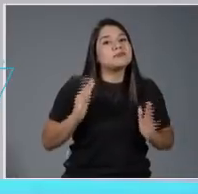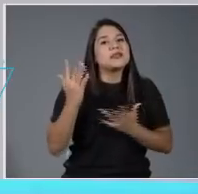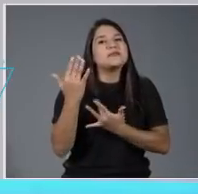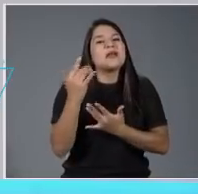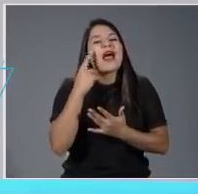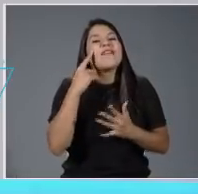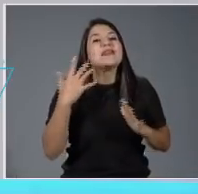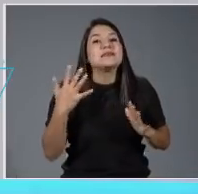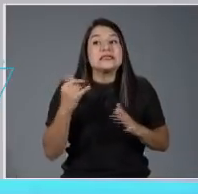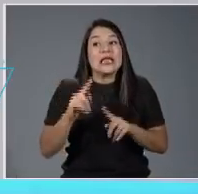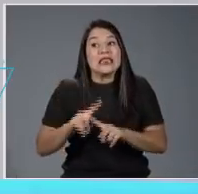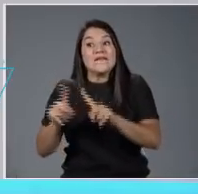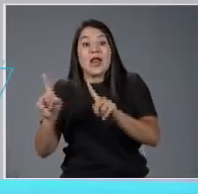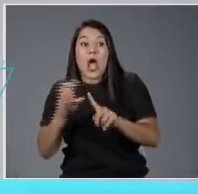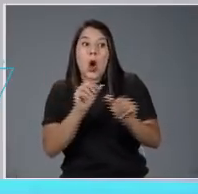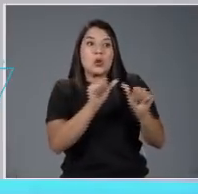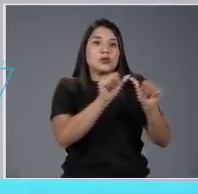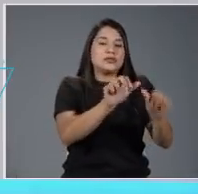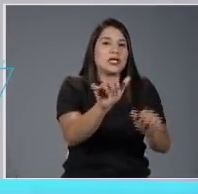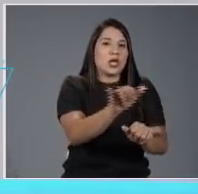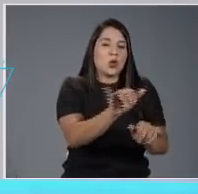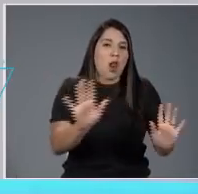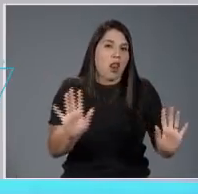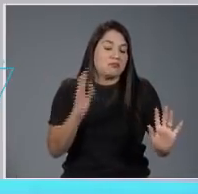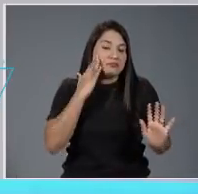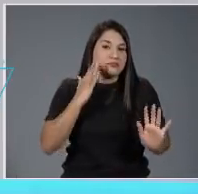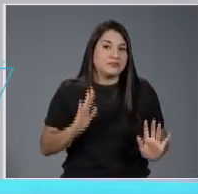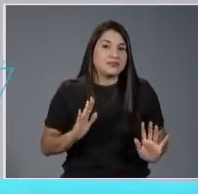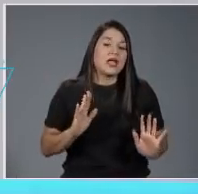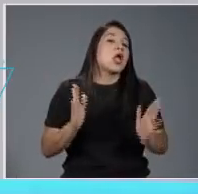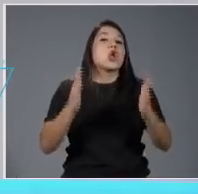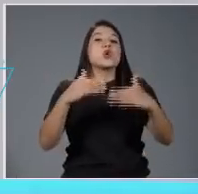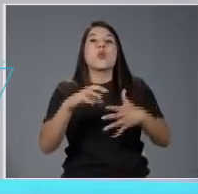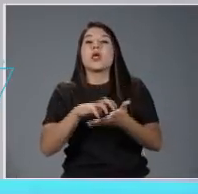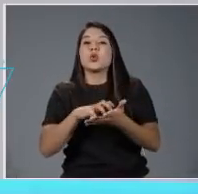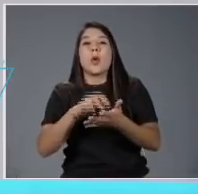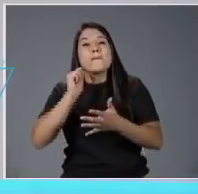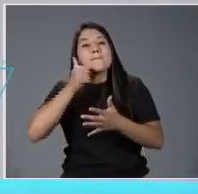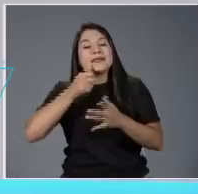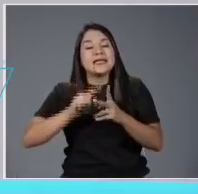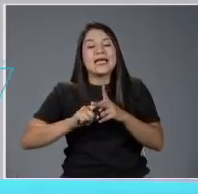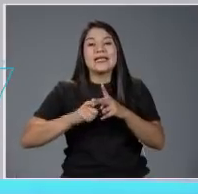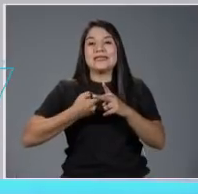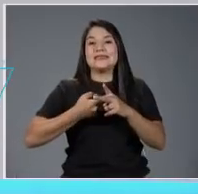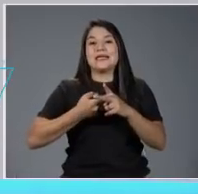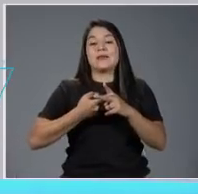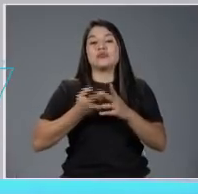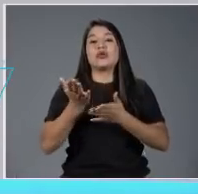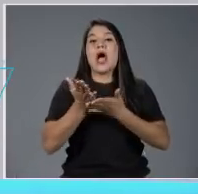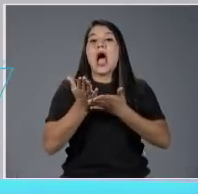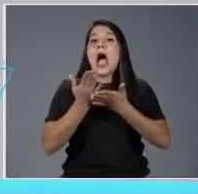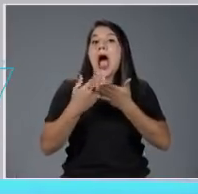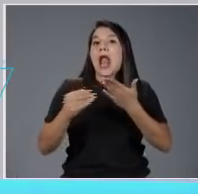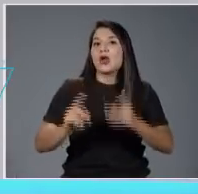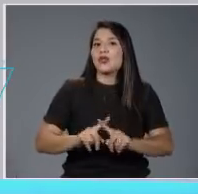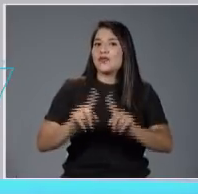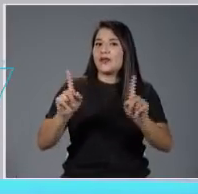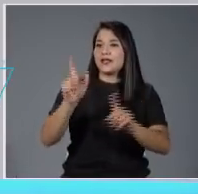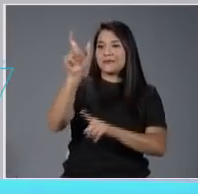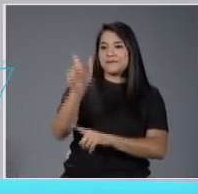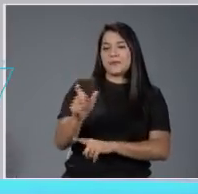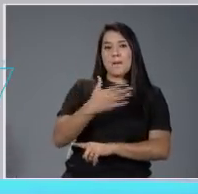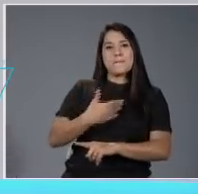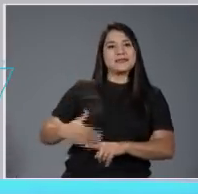es diferente. Pero en todo caso no hay la menor duda, porque mañana inauguramos otro elemento fundamental. Un presidente muy joven,